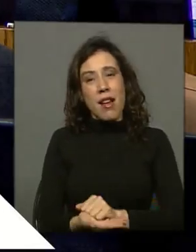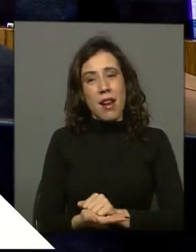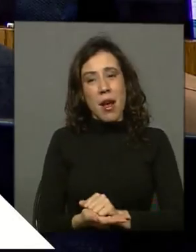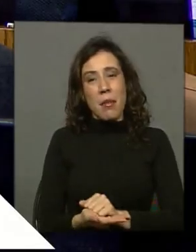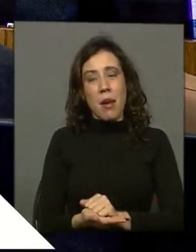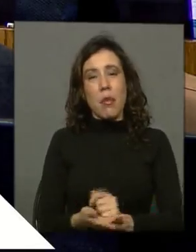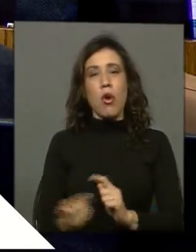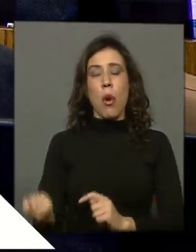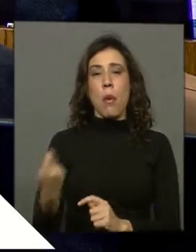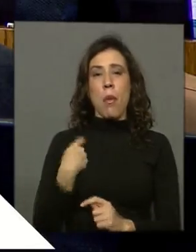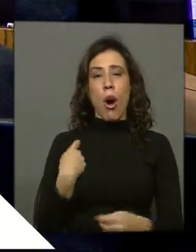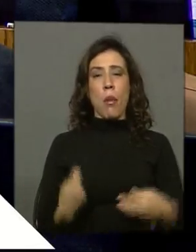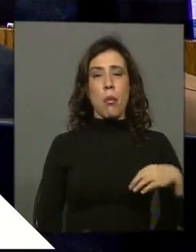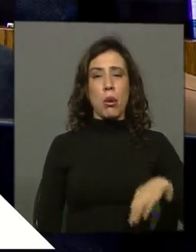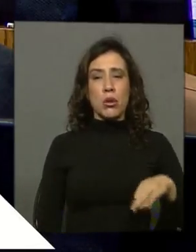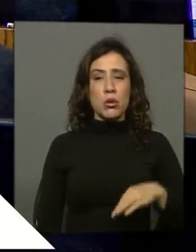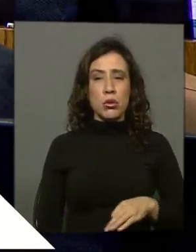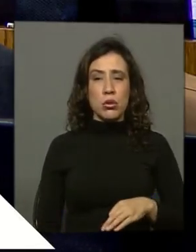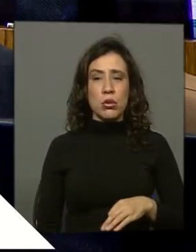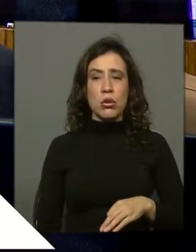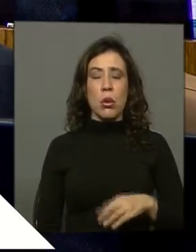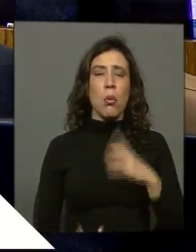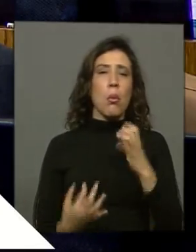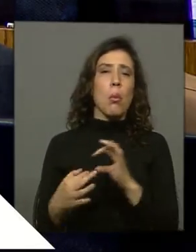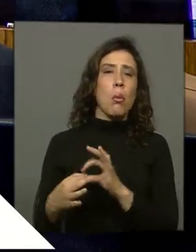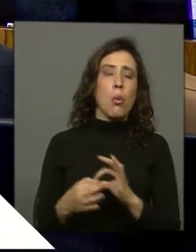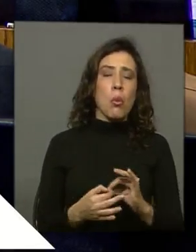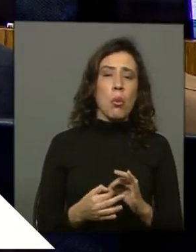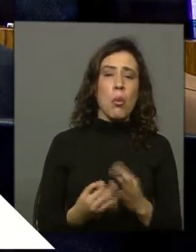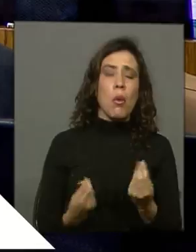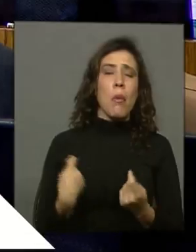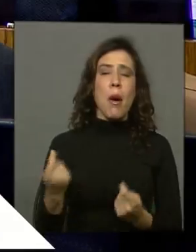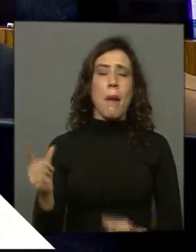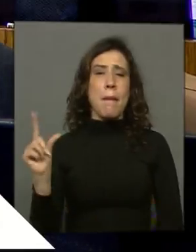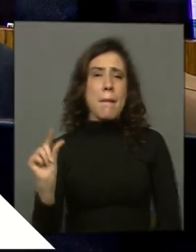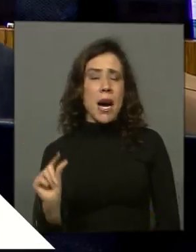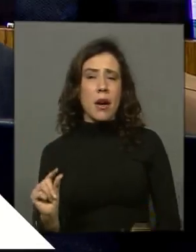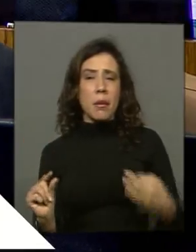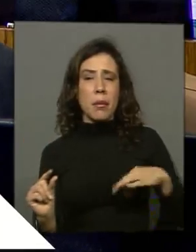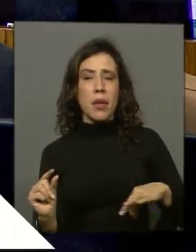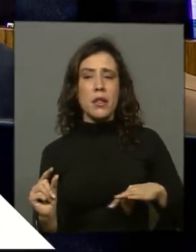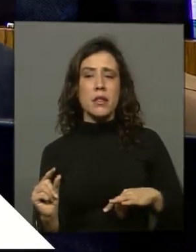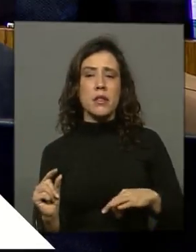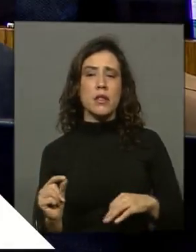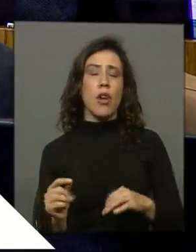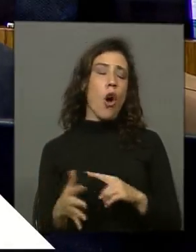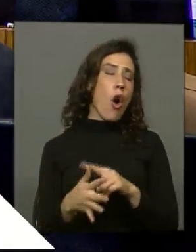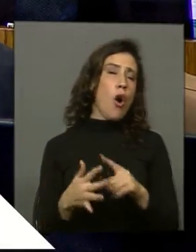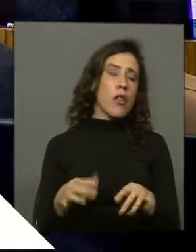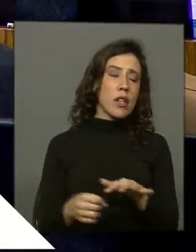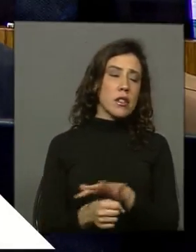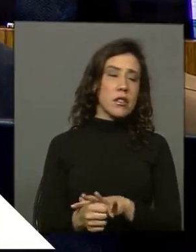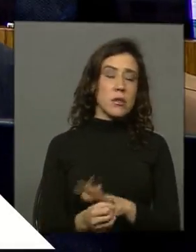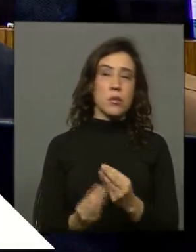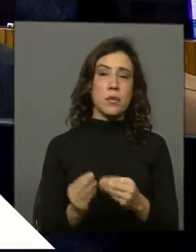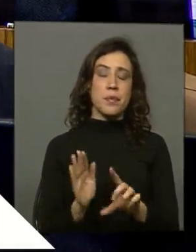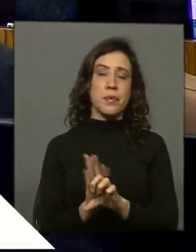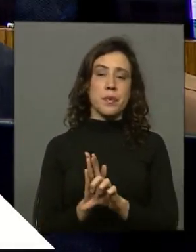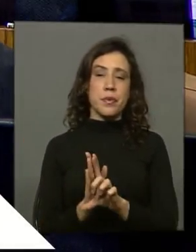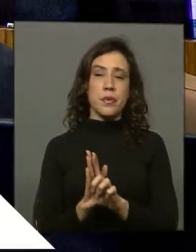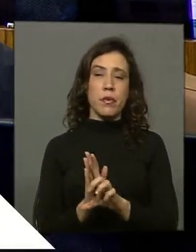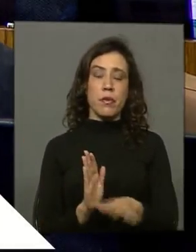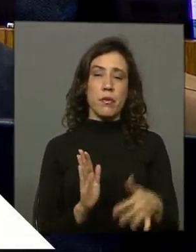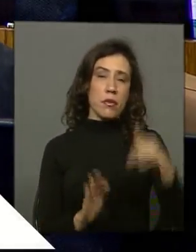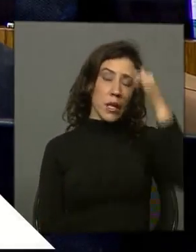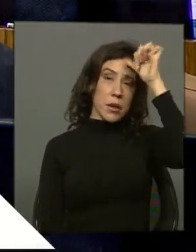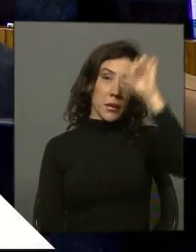por el que no les pagaron la pensión o por quien no le habrán pagado o por quien le pagaron poco la pensión o cualquier otra situación hay muchas leyes sustantivas